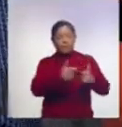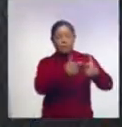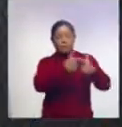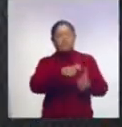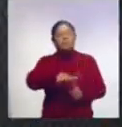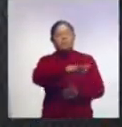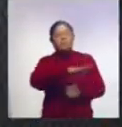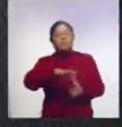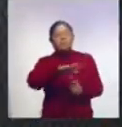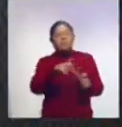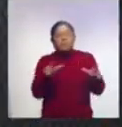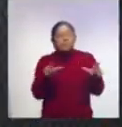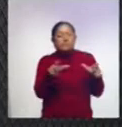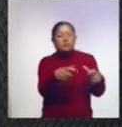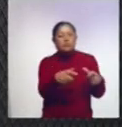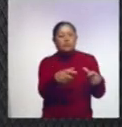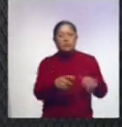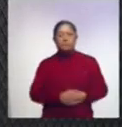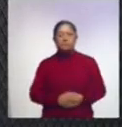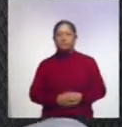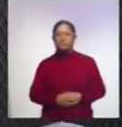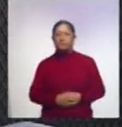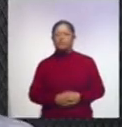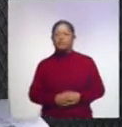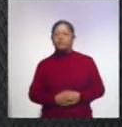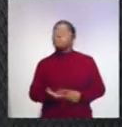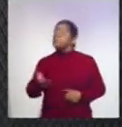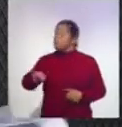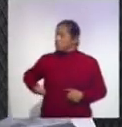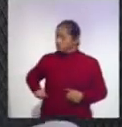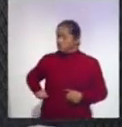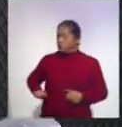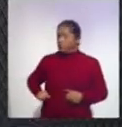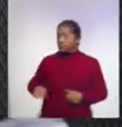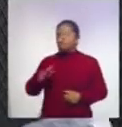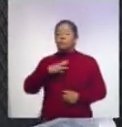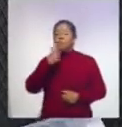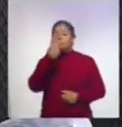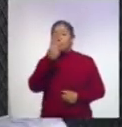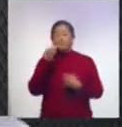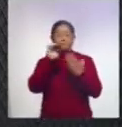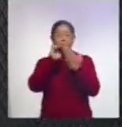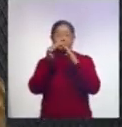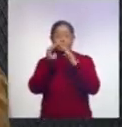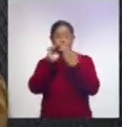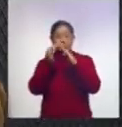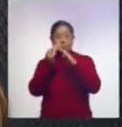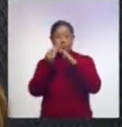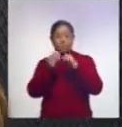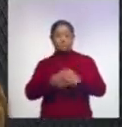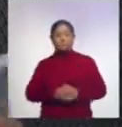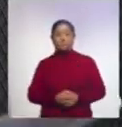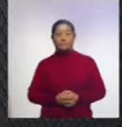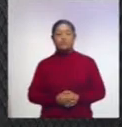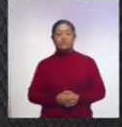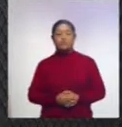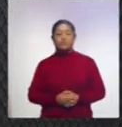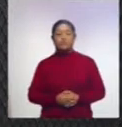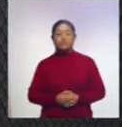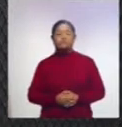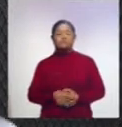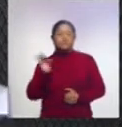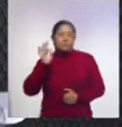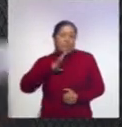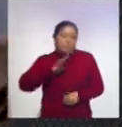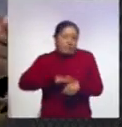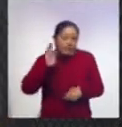Pues es interesante porque, mire, tiene, por lo que entiendo, dos motivos fundamentales, además de que pudiera haber otros.